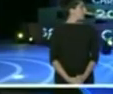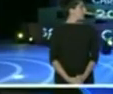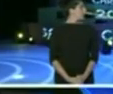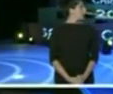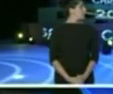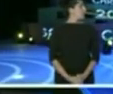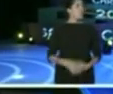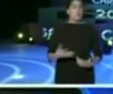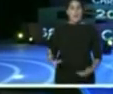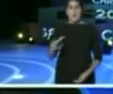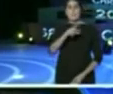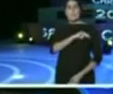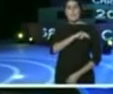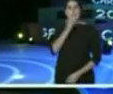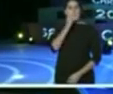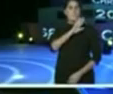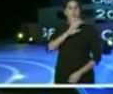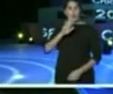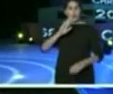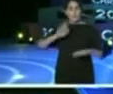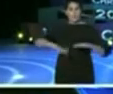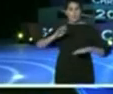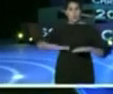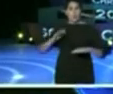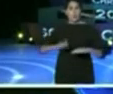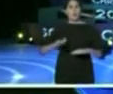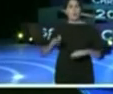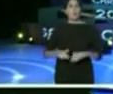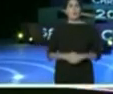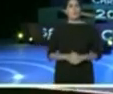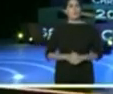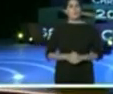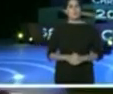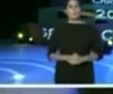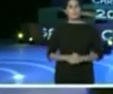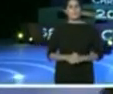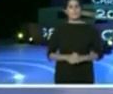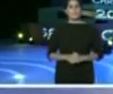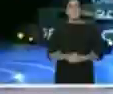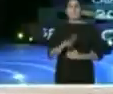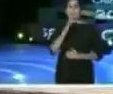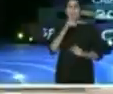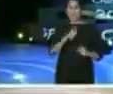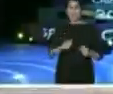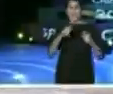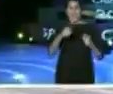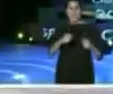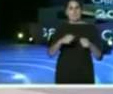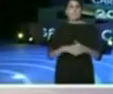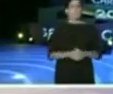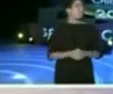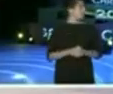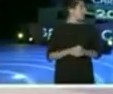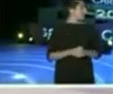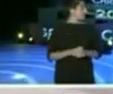llevan el premio a la mejor percusión según el criterio de estos murgueros. Ahí se lo van a entregar en el aquí centro está del escenario. Reciben el